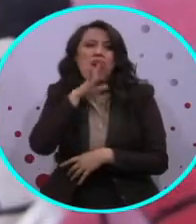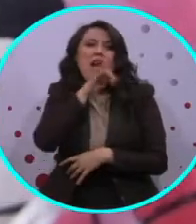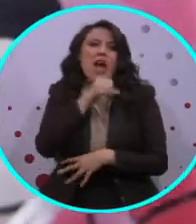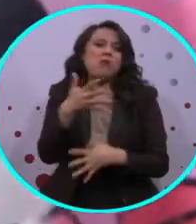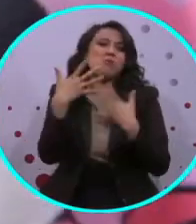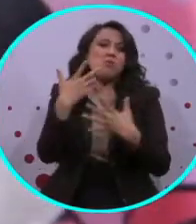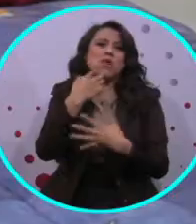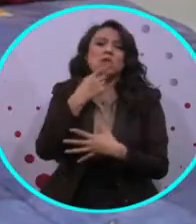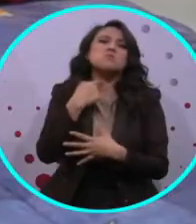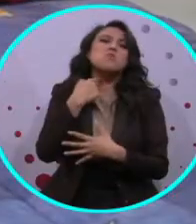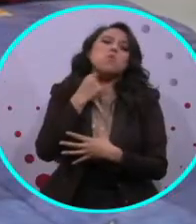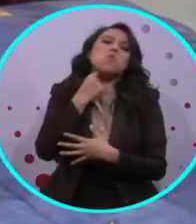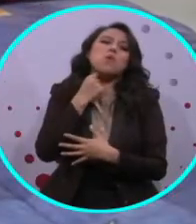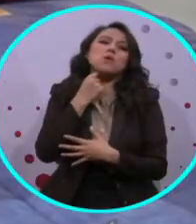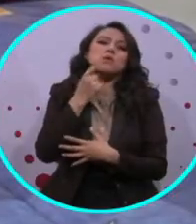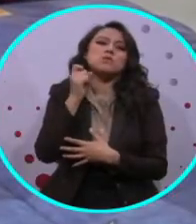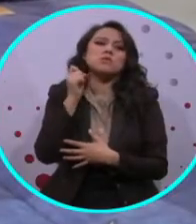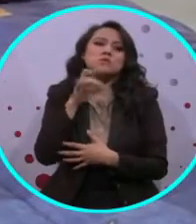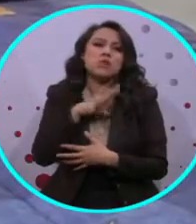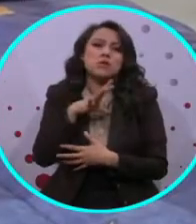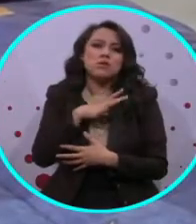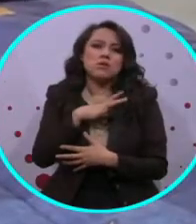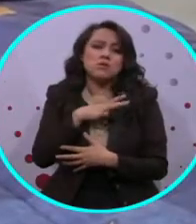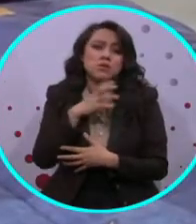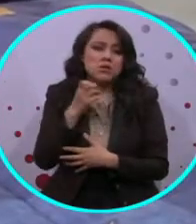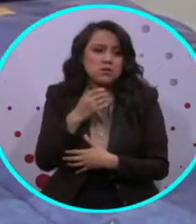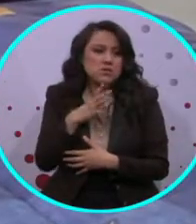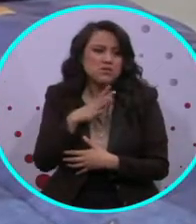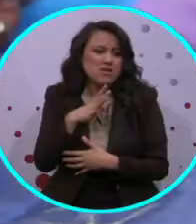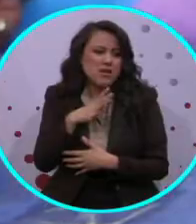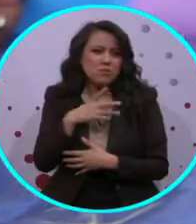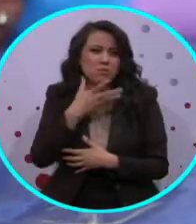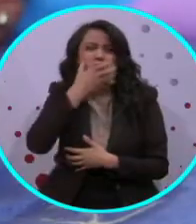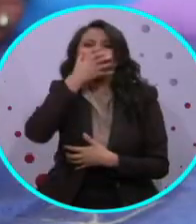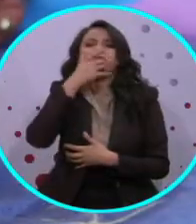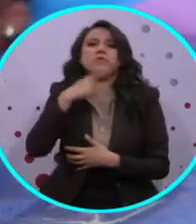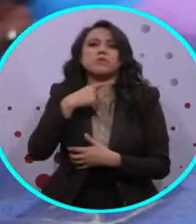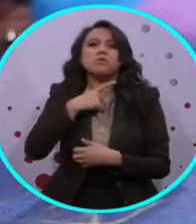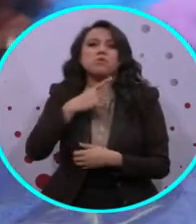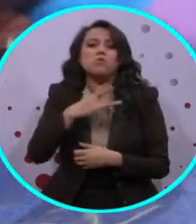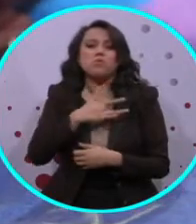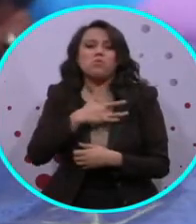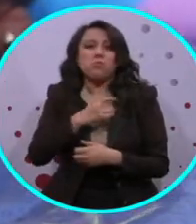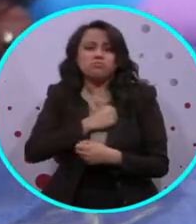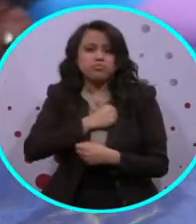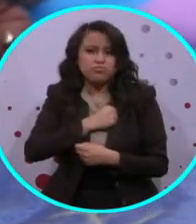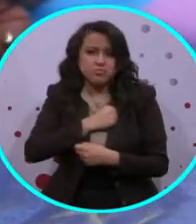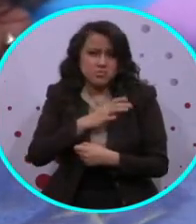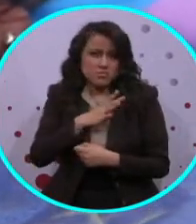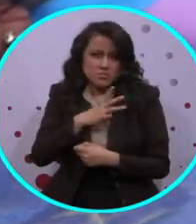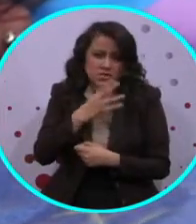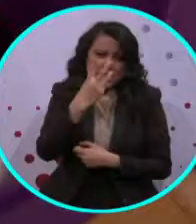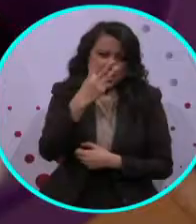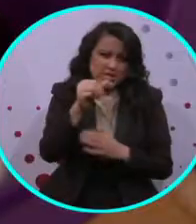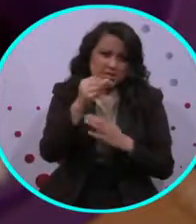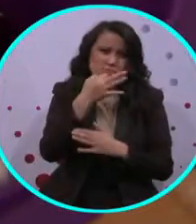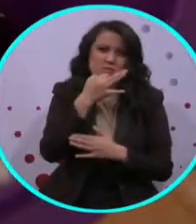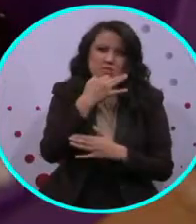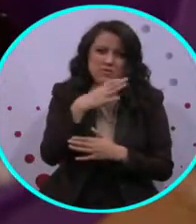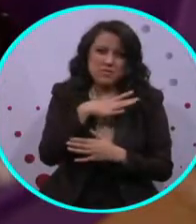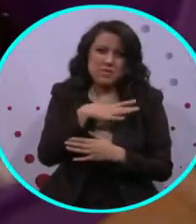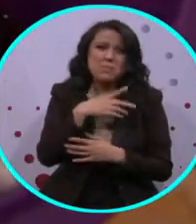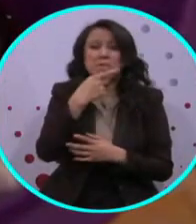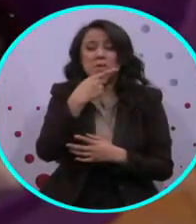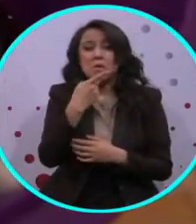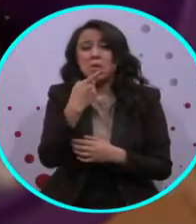flema y se ahogó. Entonces como estaba ahogándose, sufrió el paro cardiorrespiratorio que duró 3 minutos. Explica que